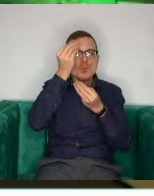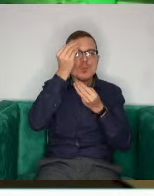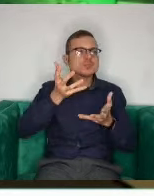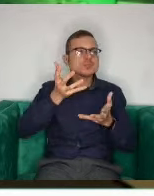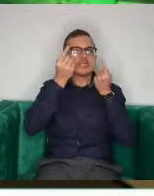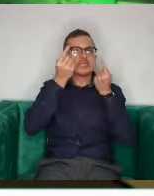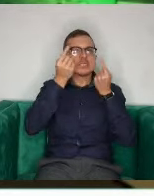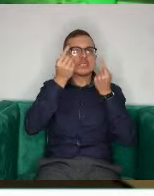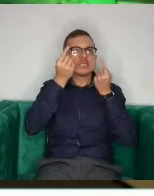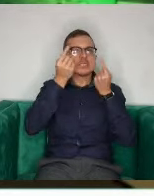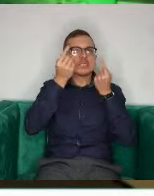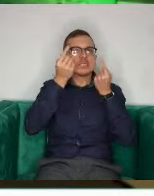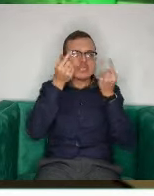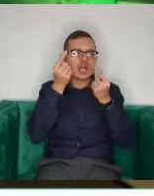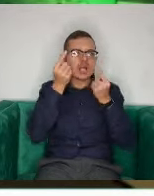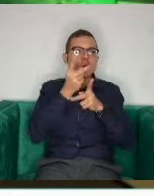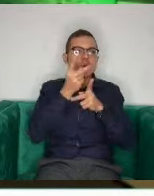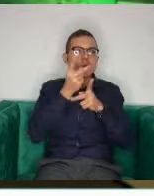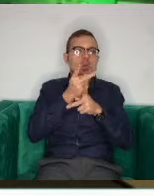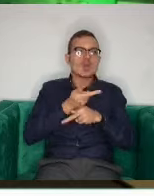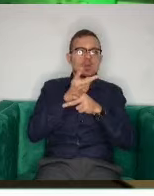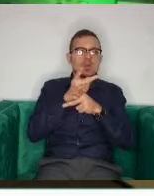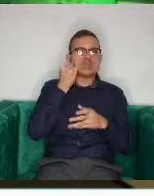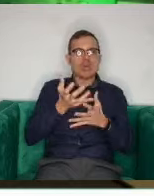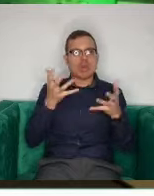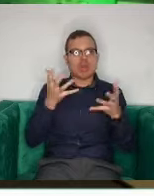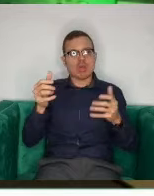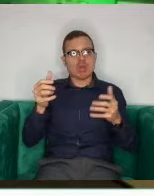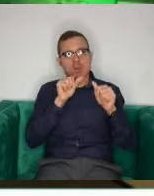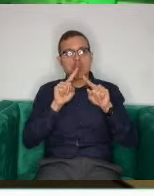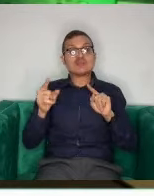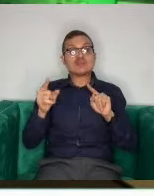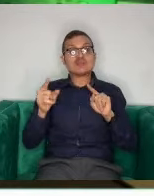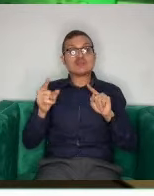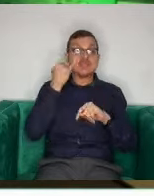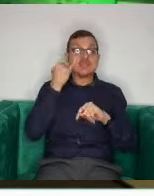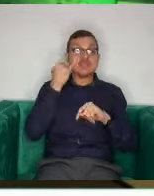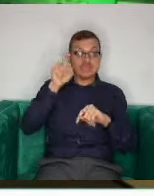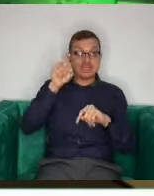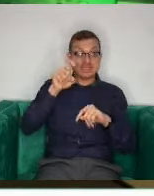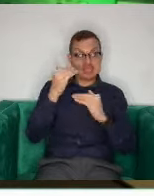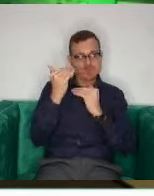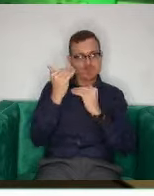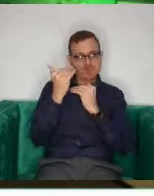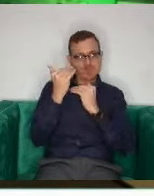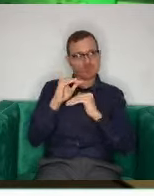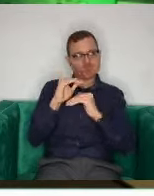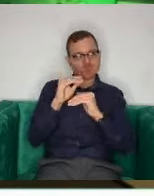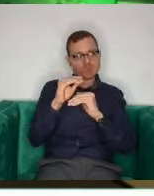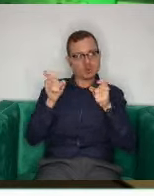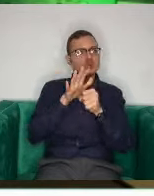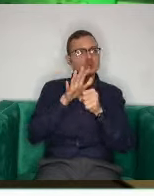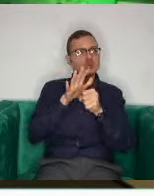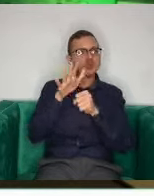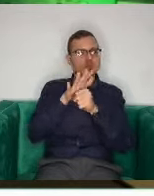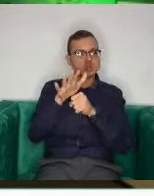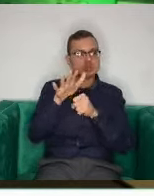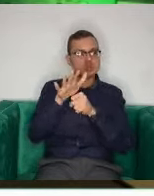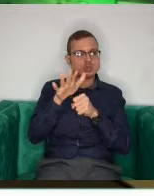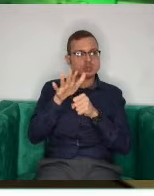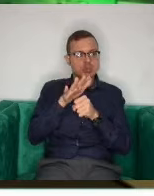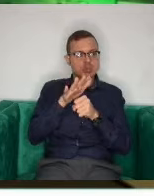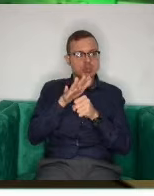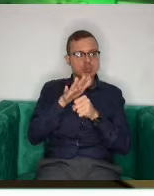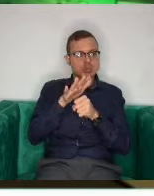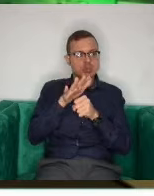demasiado también, exactamente, estás cometiendo un error. Lamentablemente los pacientes que tienen daño al riñón también son pacientes